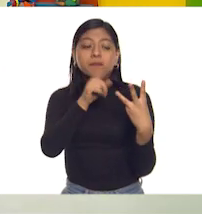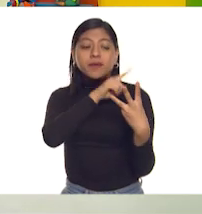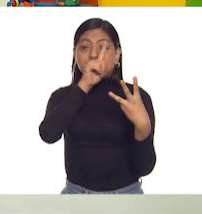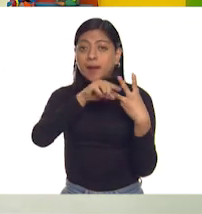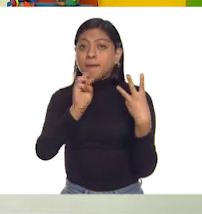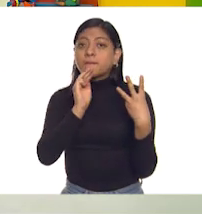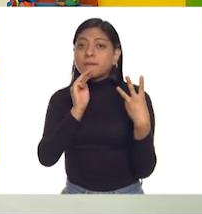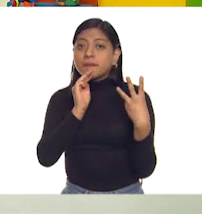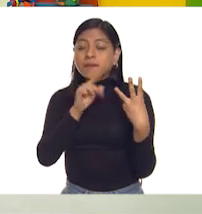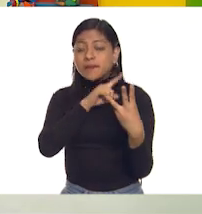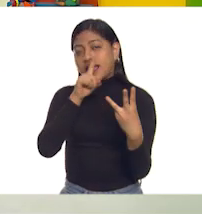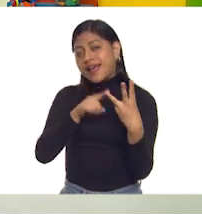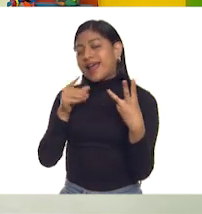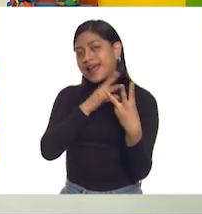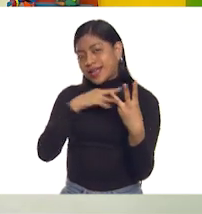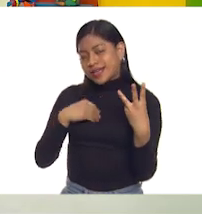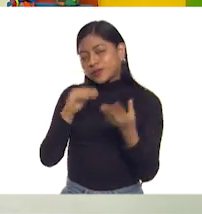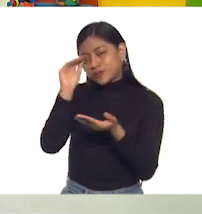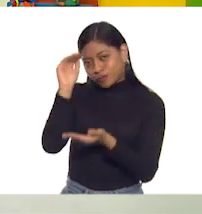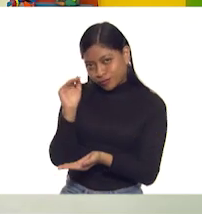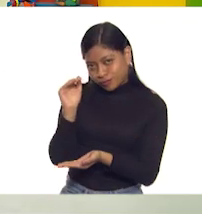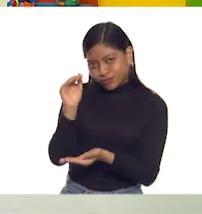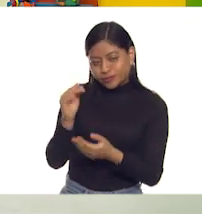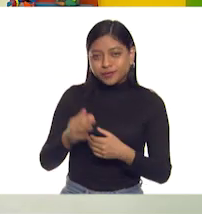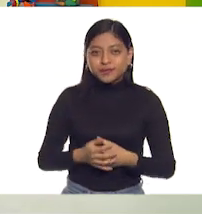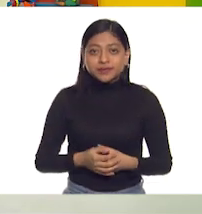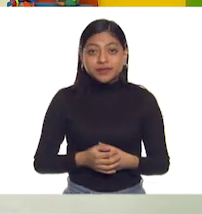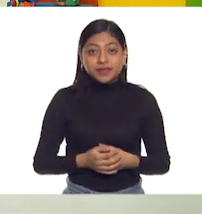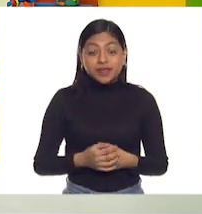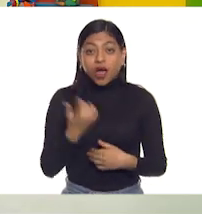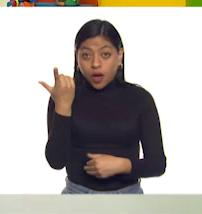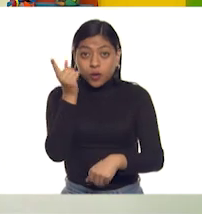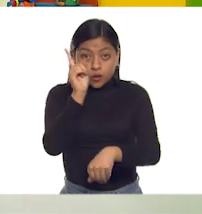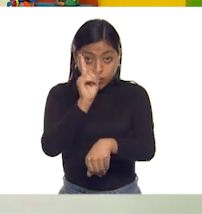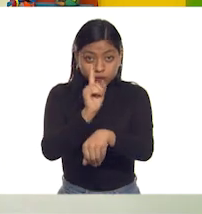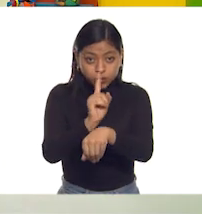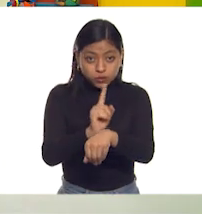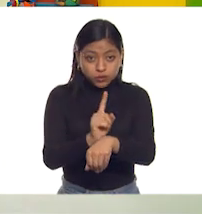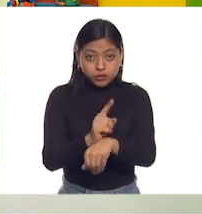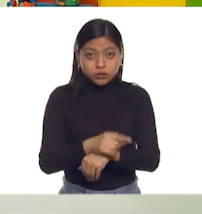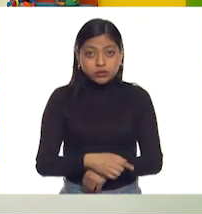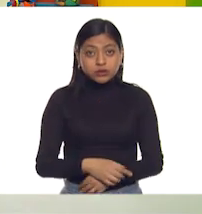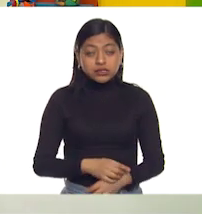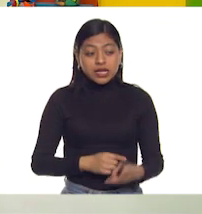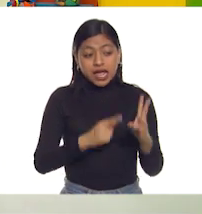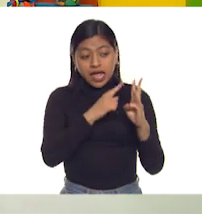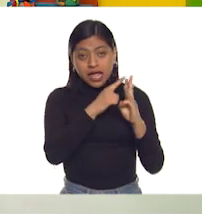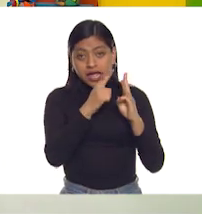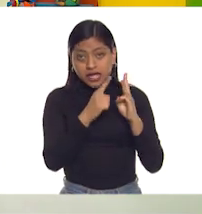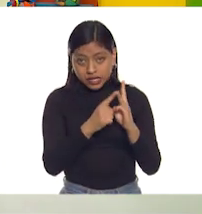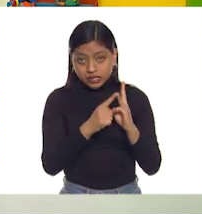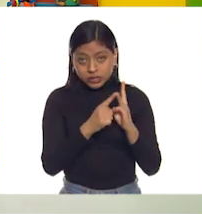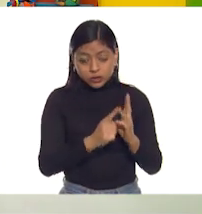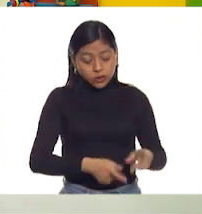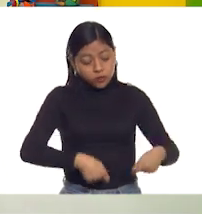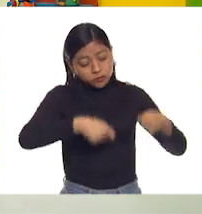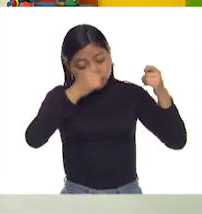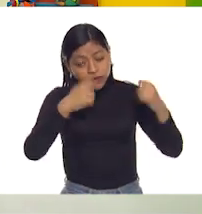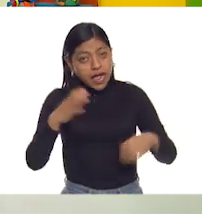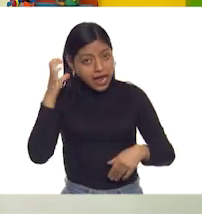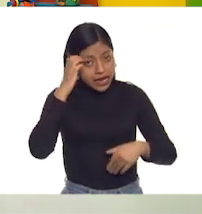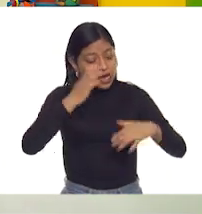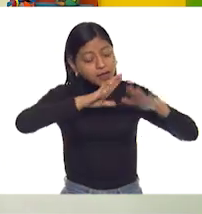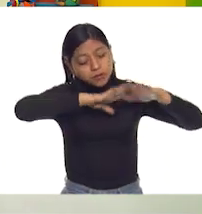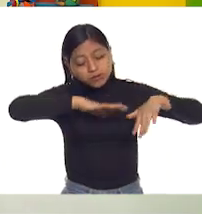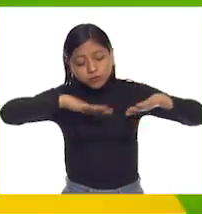osa y el pequeño osito. Un día, tras hacer todas las camas,